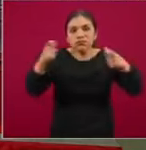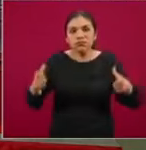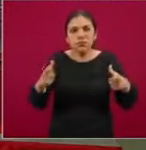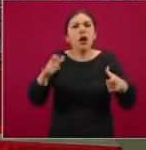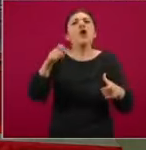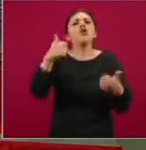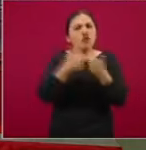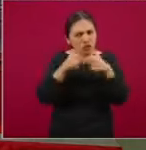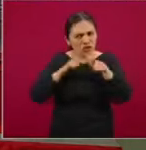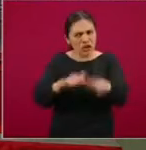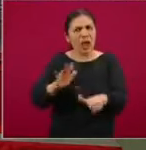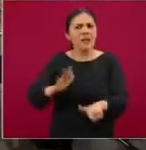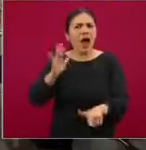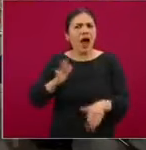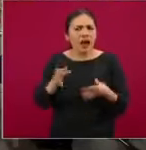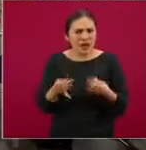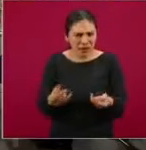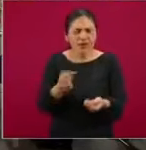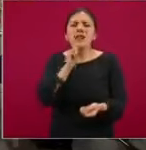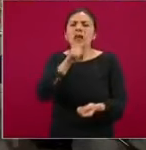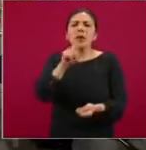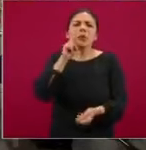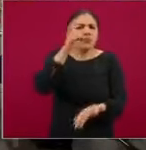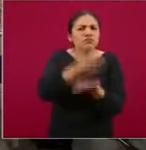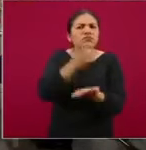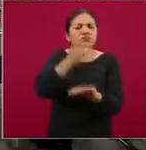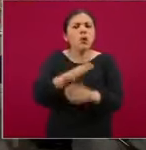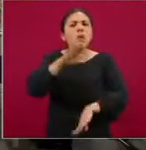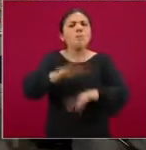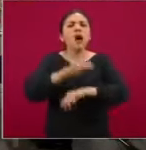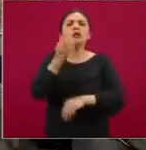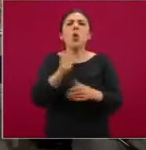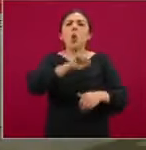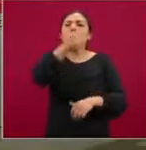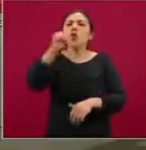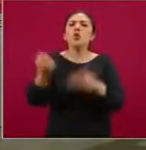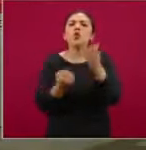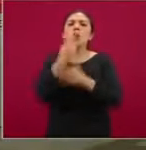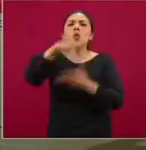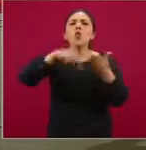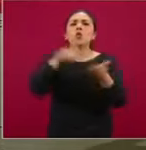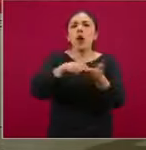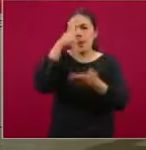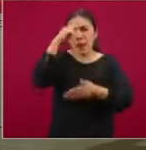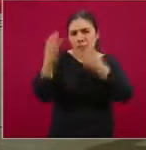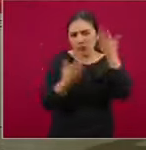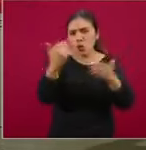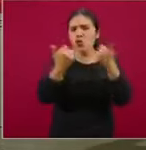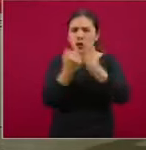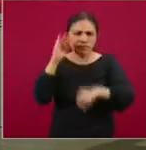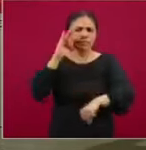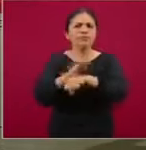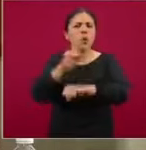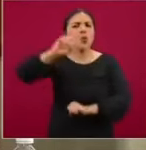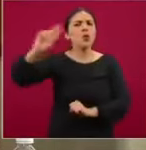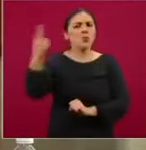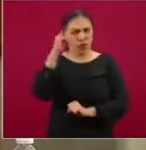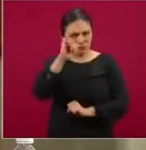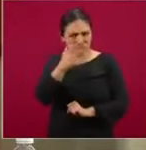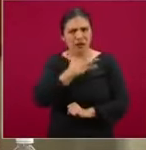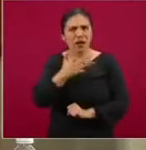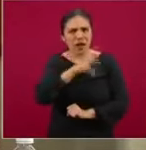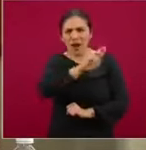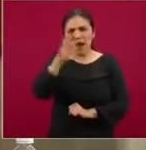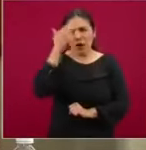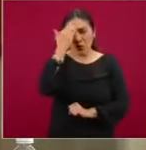afectar la calidad. También identificaron crecimiento de nuevas sedes. Todas estas sedes tienen el aval universitario necesario.